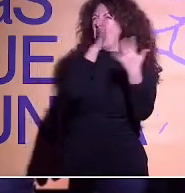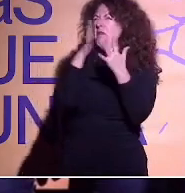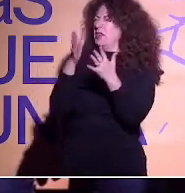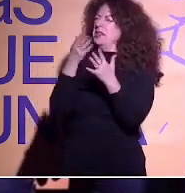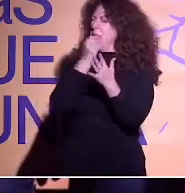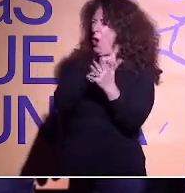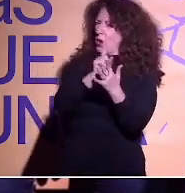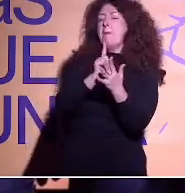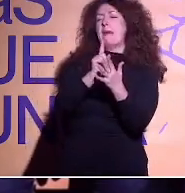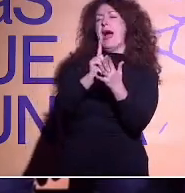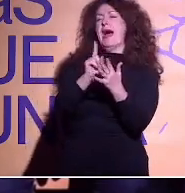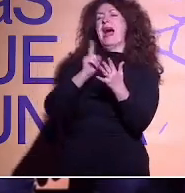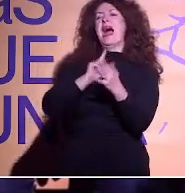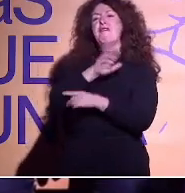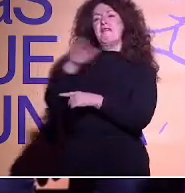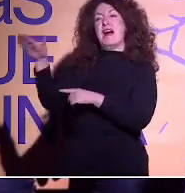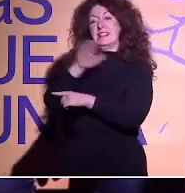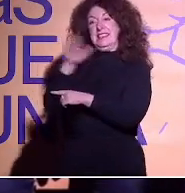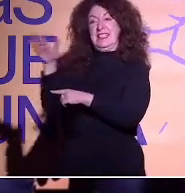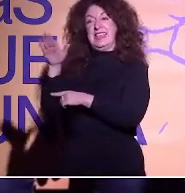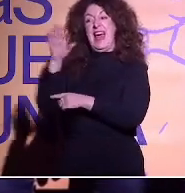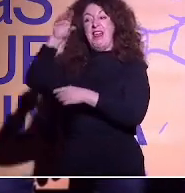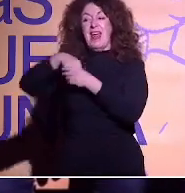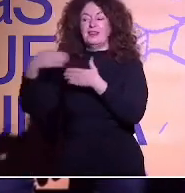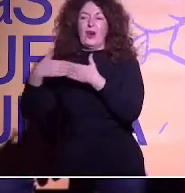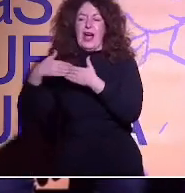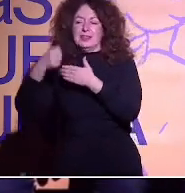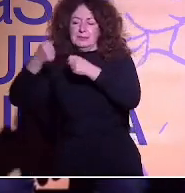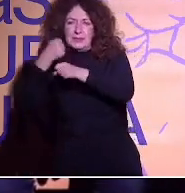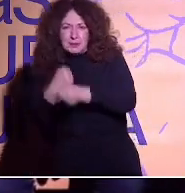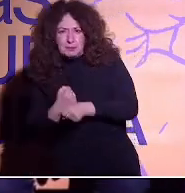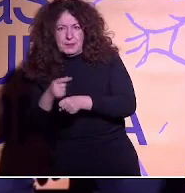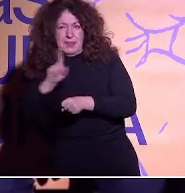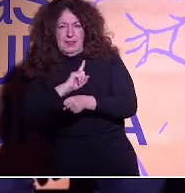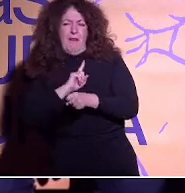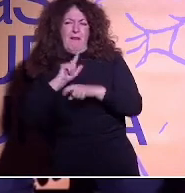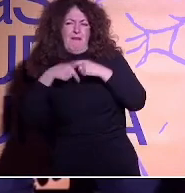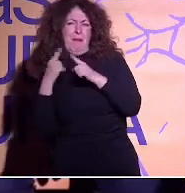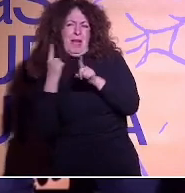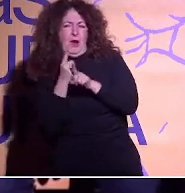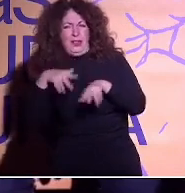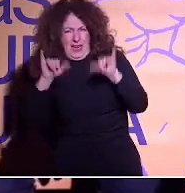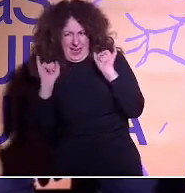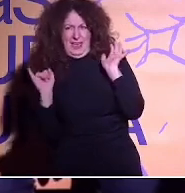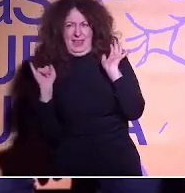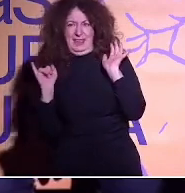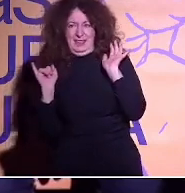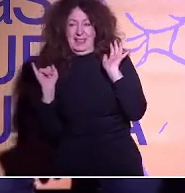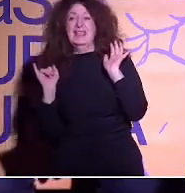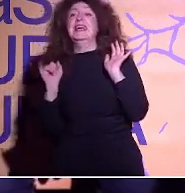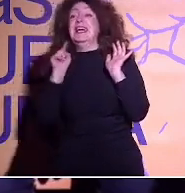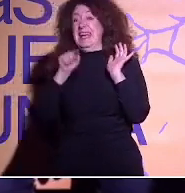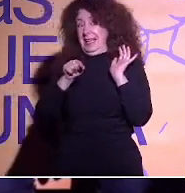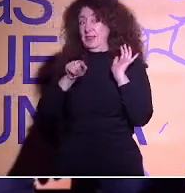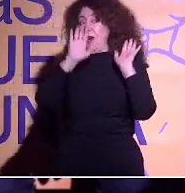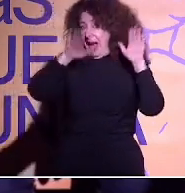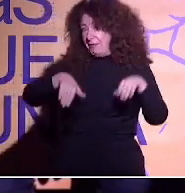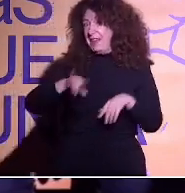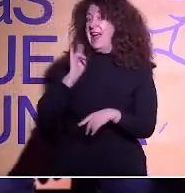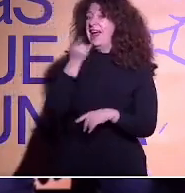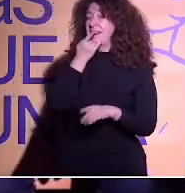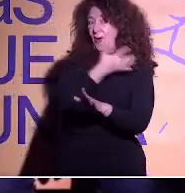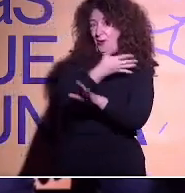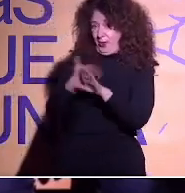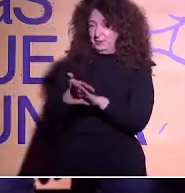aseguras que nunca va a haber fascistas a la puerta de tu casa acosando a tu familia y eso también es un error de